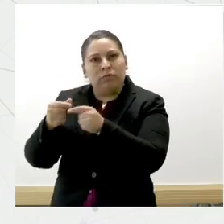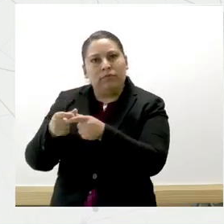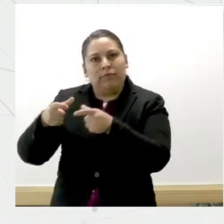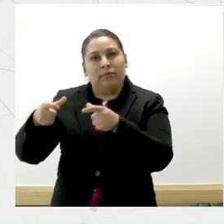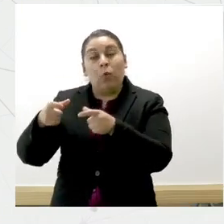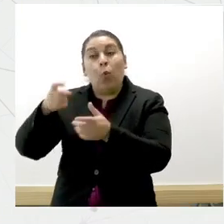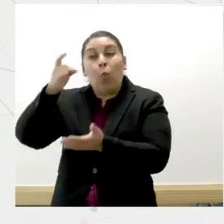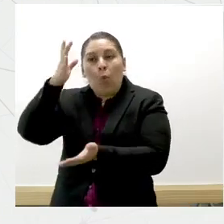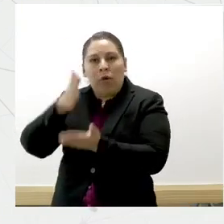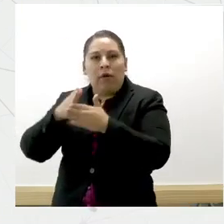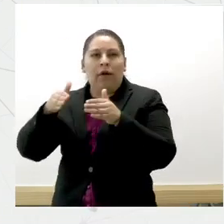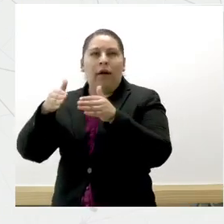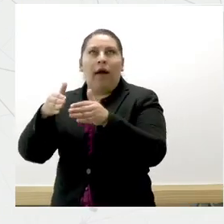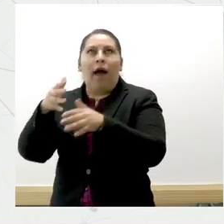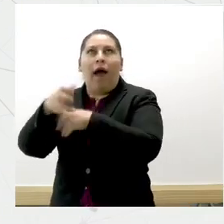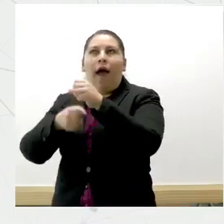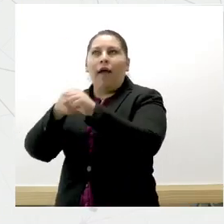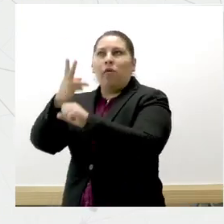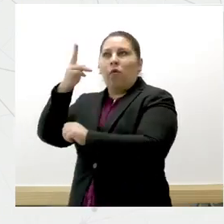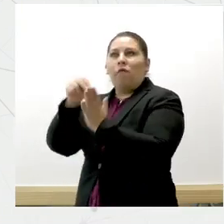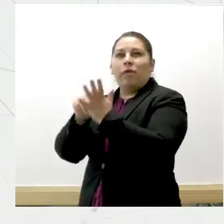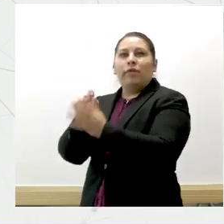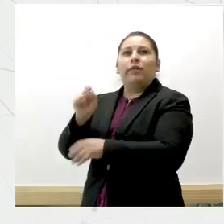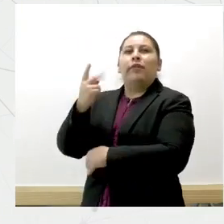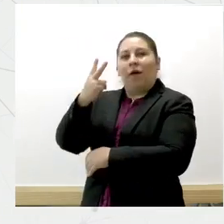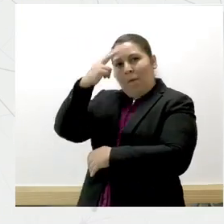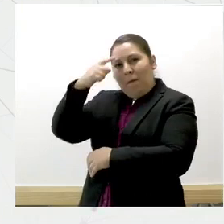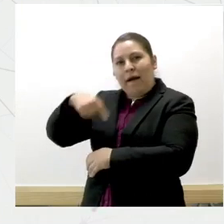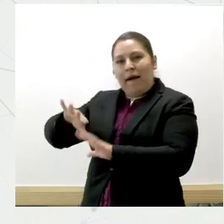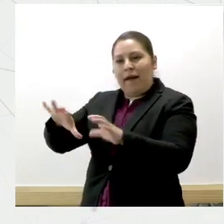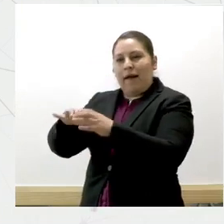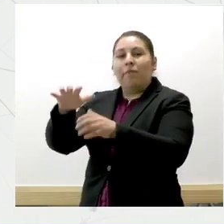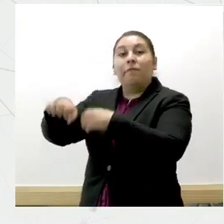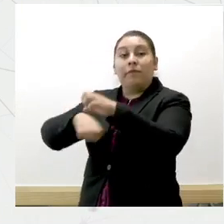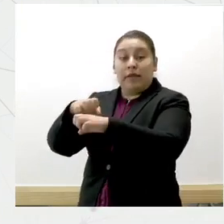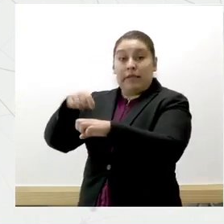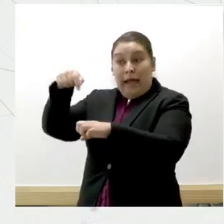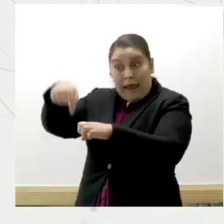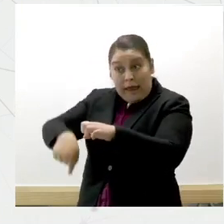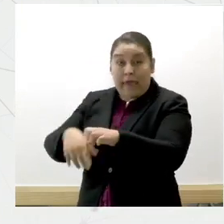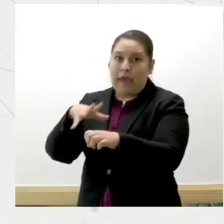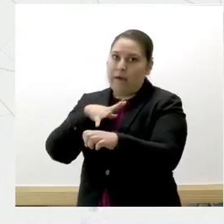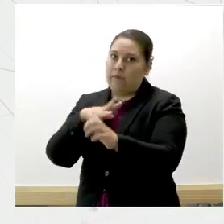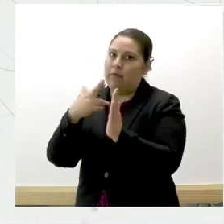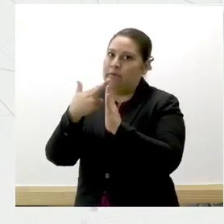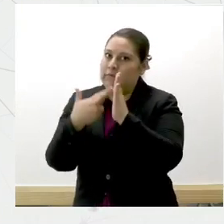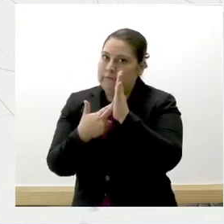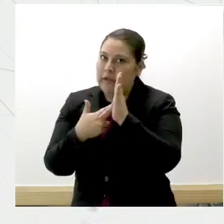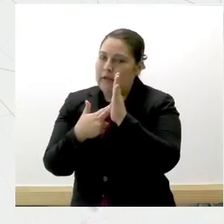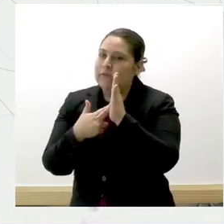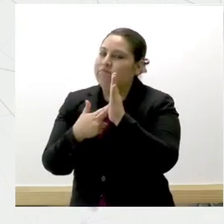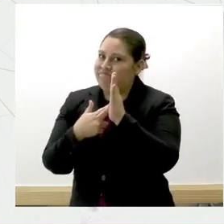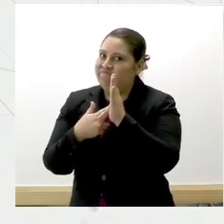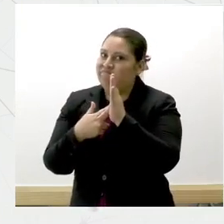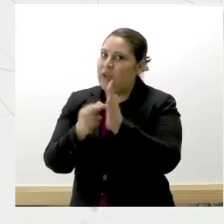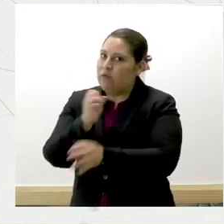público, en el año 22 se aprobaba un marco normativo en el que obligatoriamente impone también este